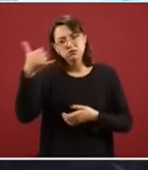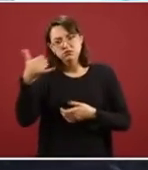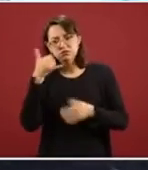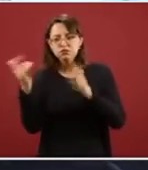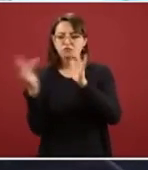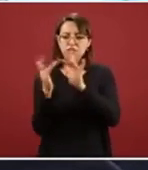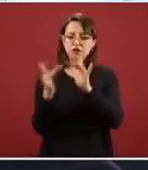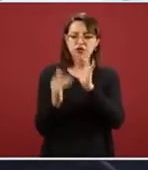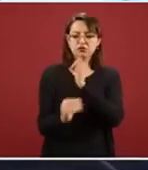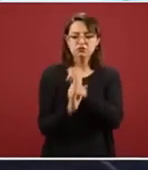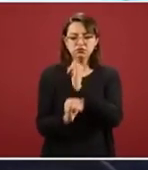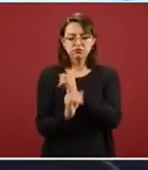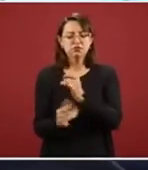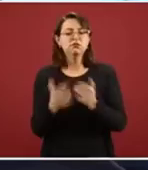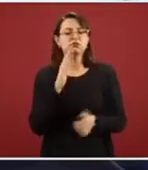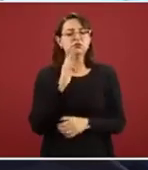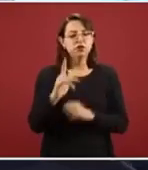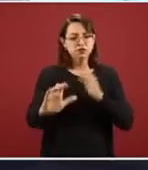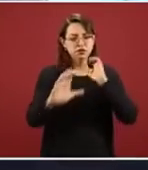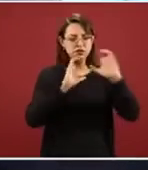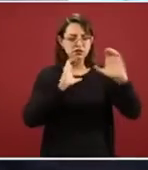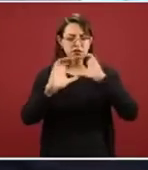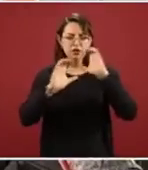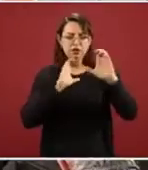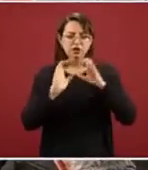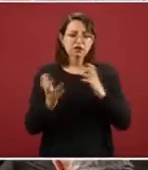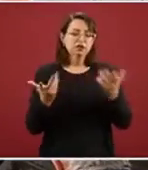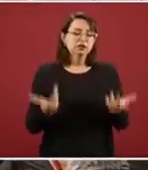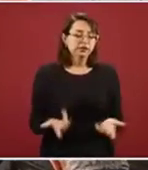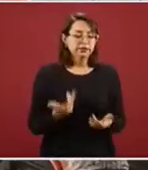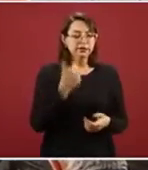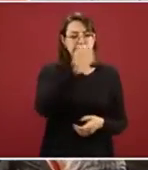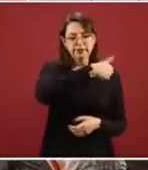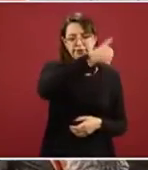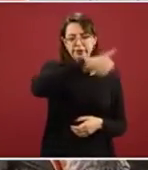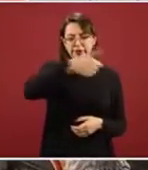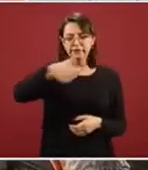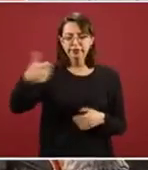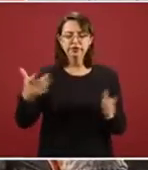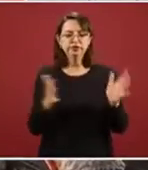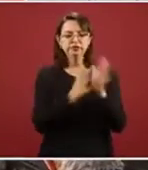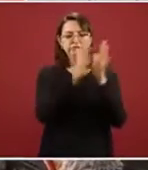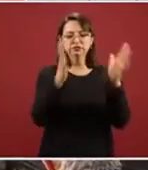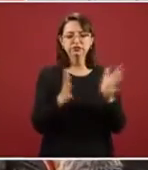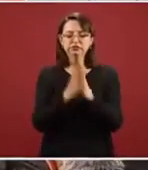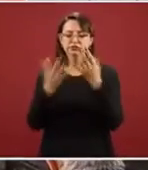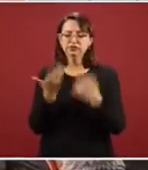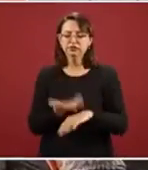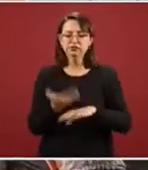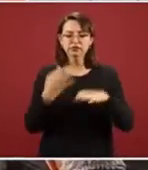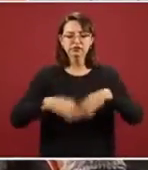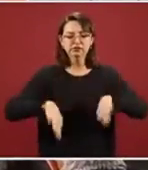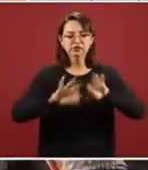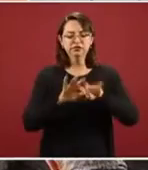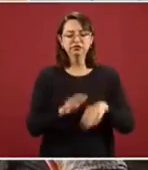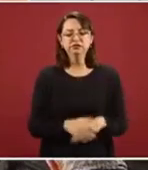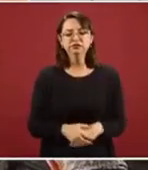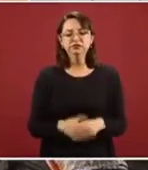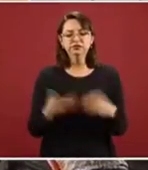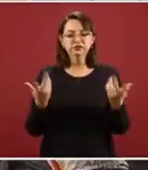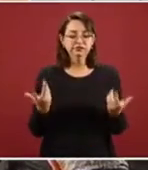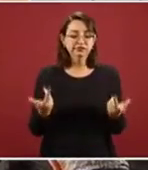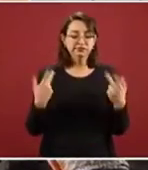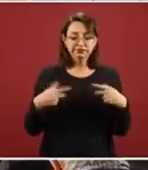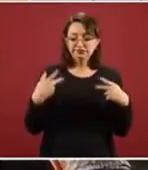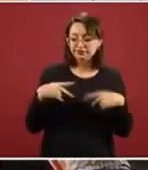de internet para poder estar mejor comunicados. Cada uno de los integrantes tiene una participación muy importante. La protección civil